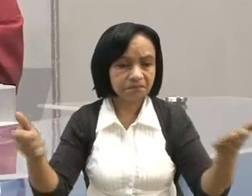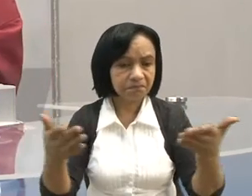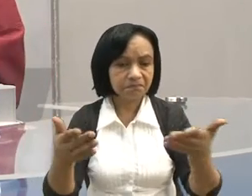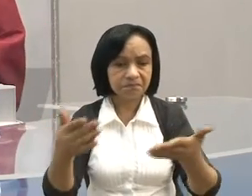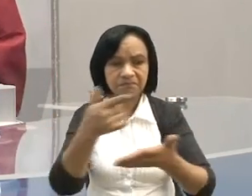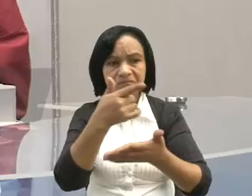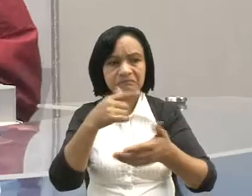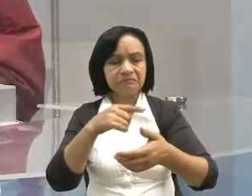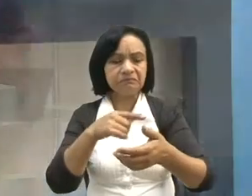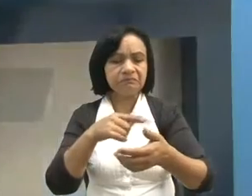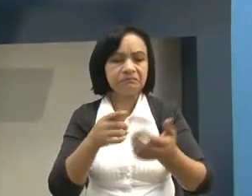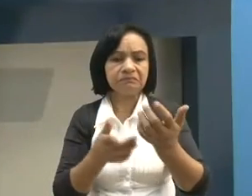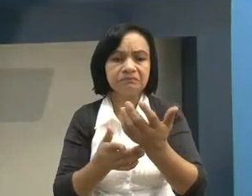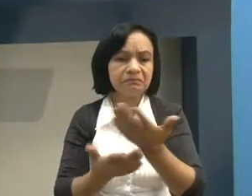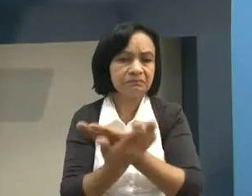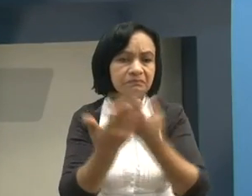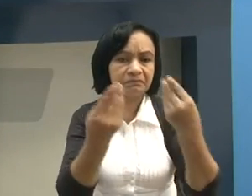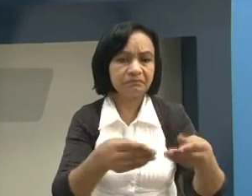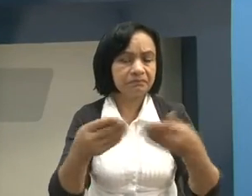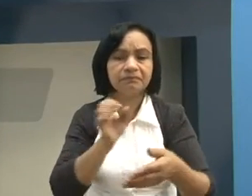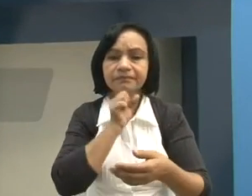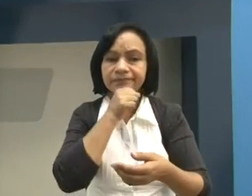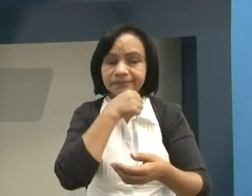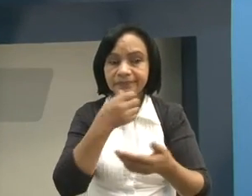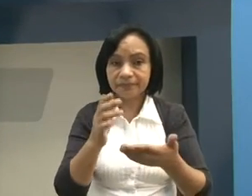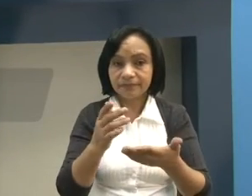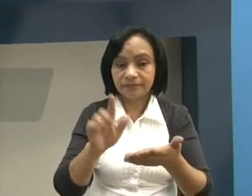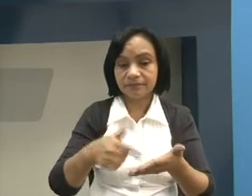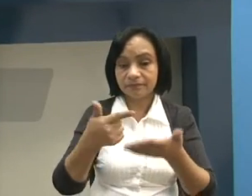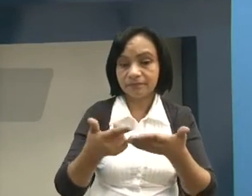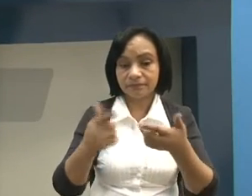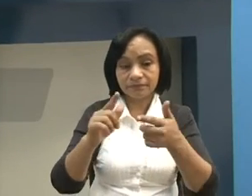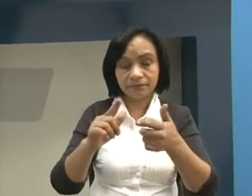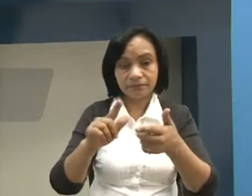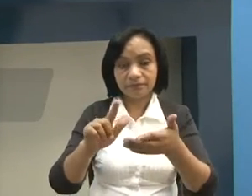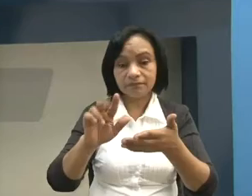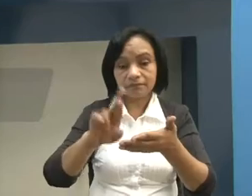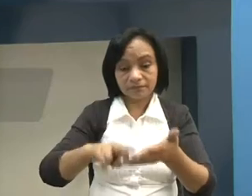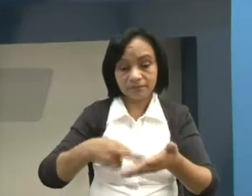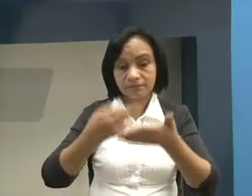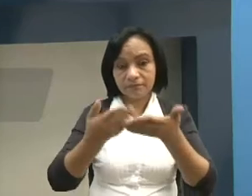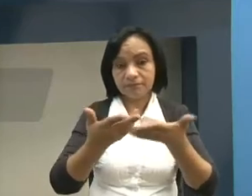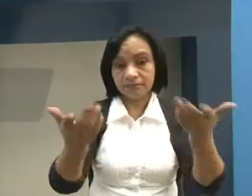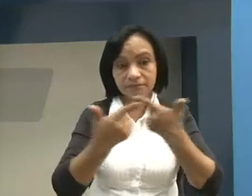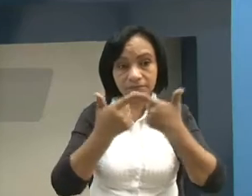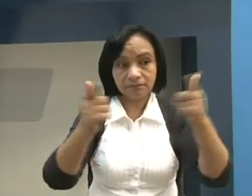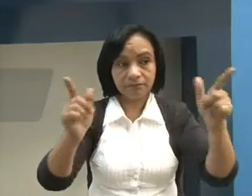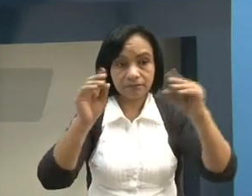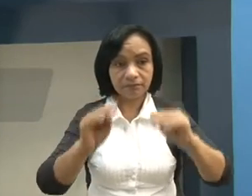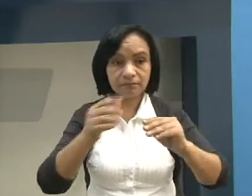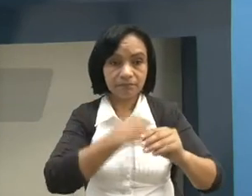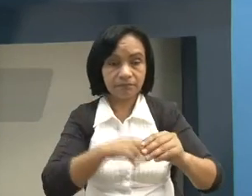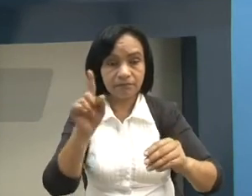tecnología bastante retrasada. Entonces, eran retos no solamente la gratuidad. Entonces, bueno, vamos a mejorar. Y comenzamos